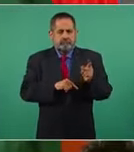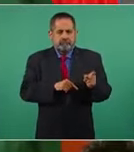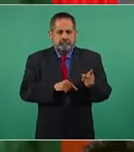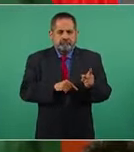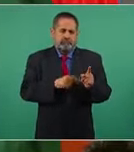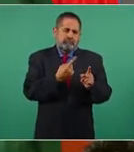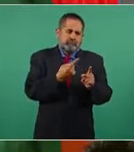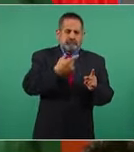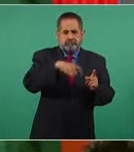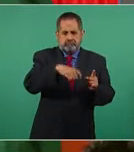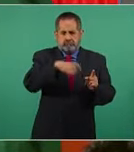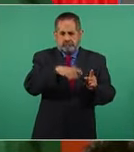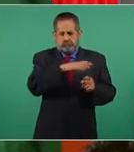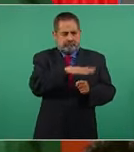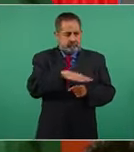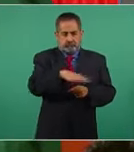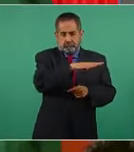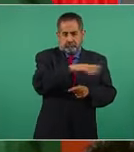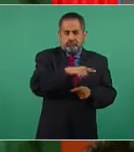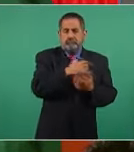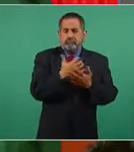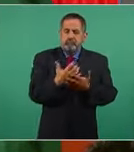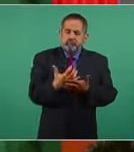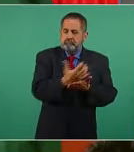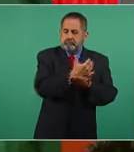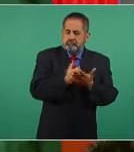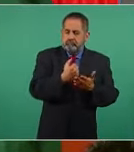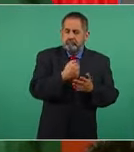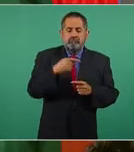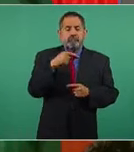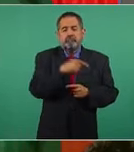media y media alta, ganó